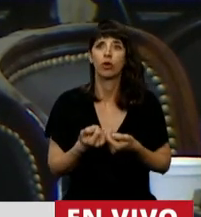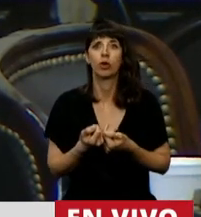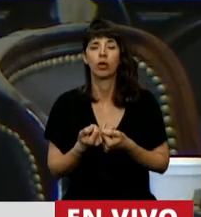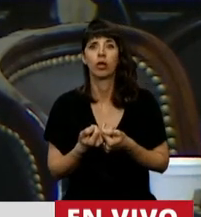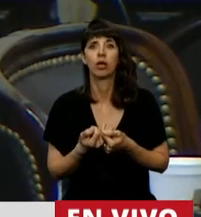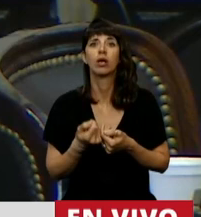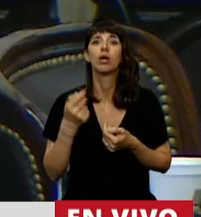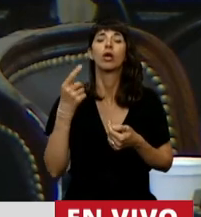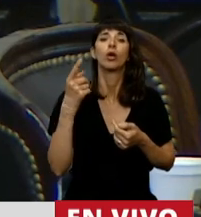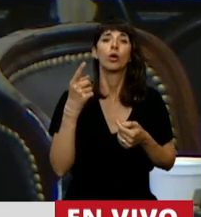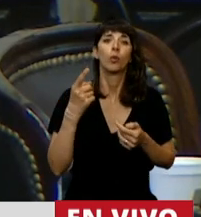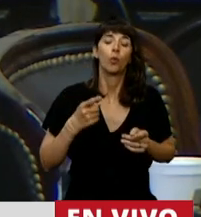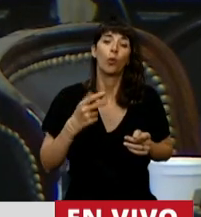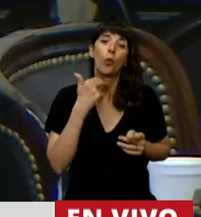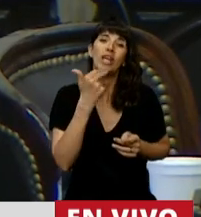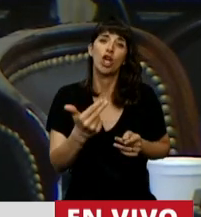de 12 semanas,